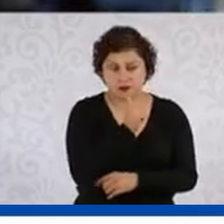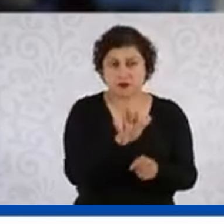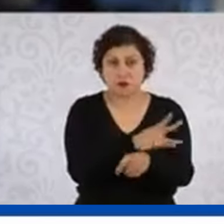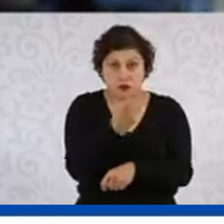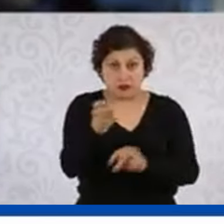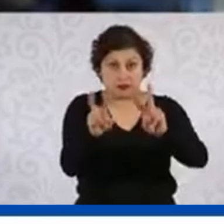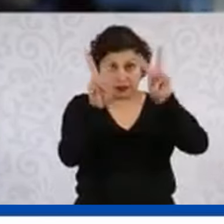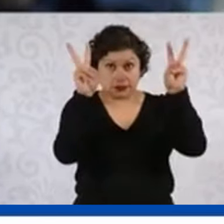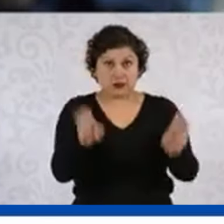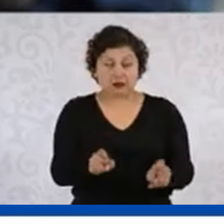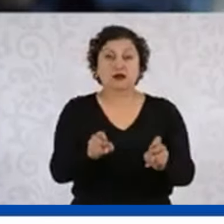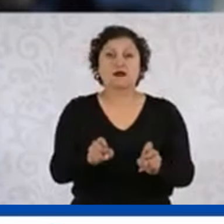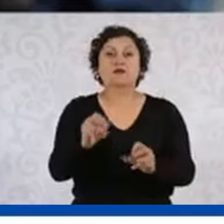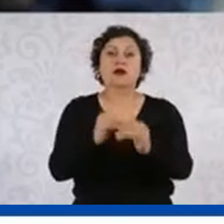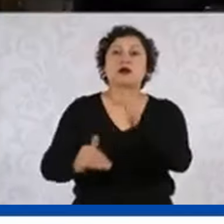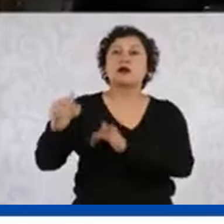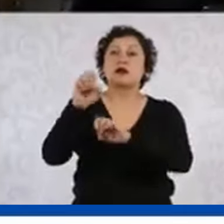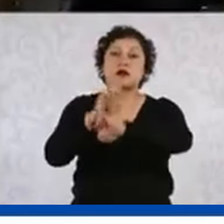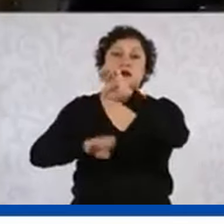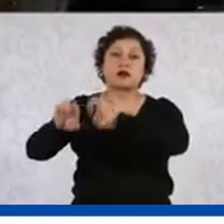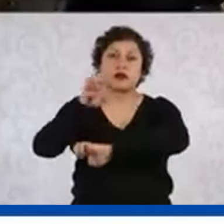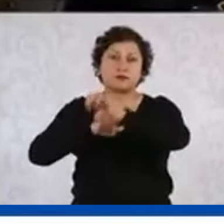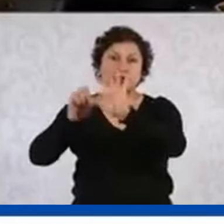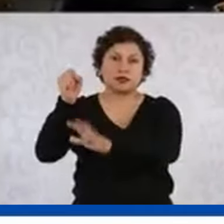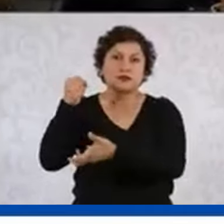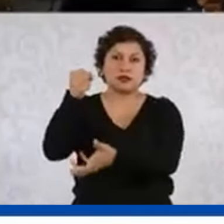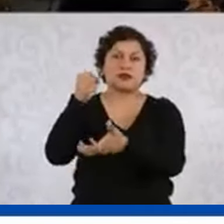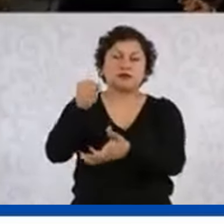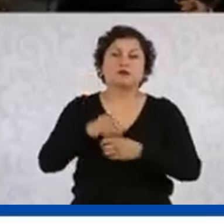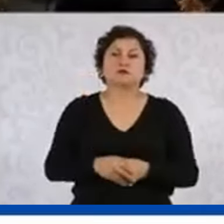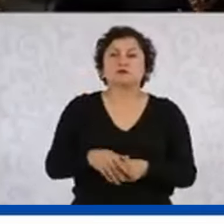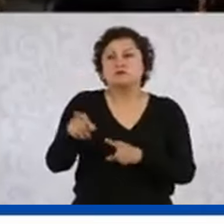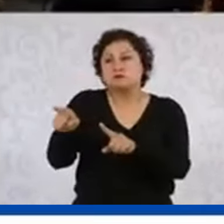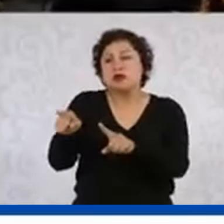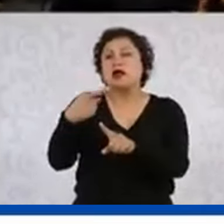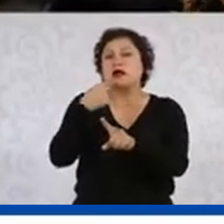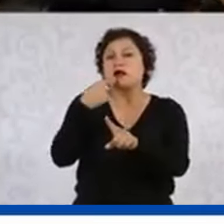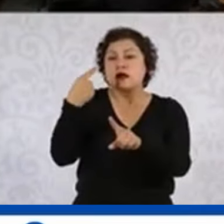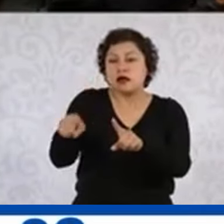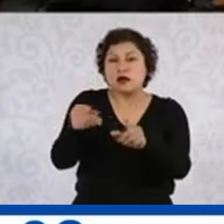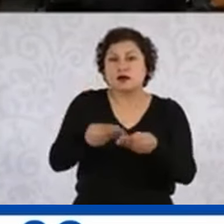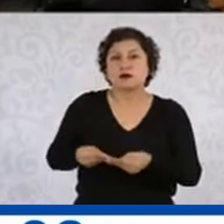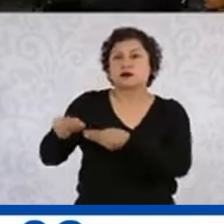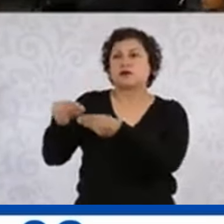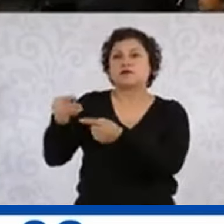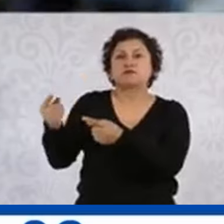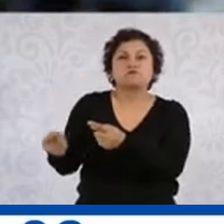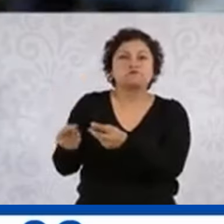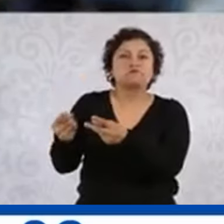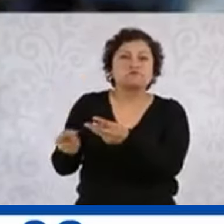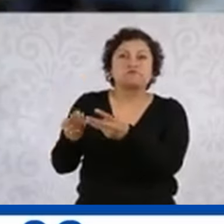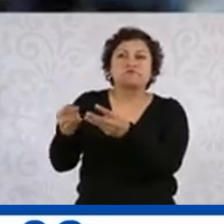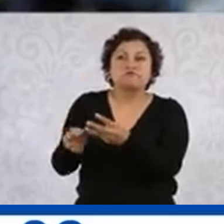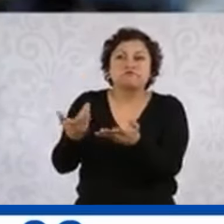que es de una empresa de valores. Entonces, los mandan a la queja infinita y nadie les resuelve. Aquí se trata pues de